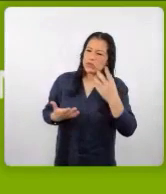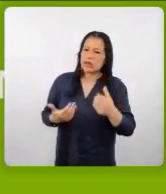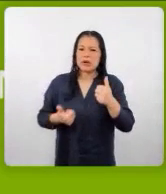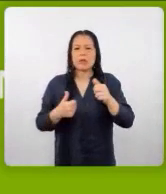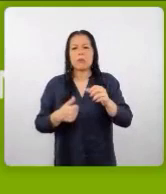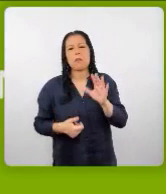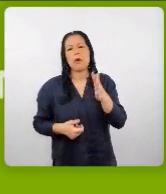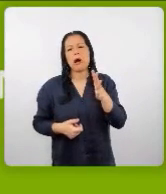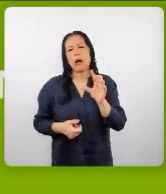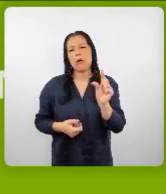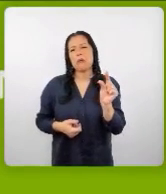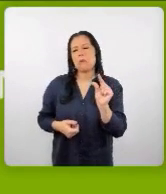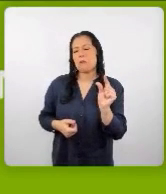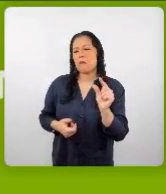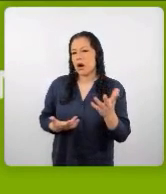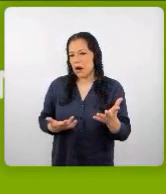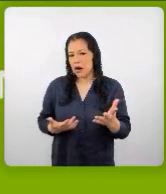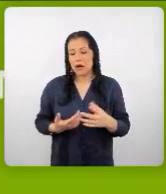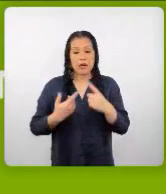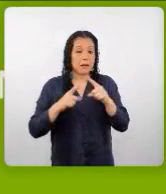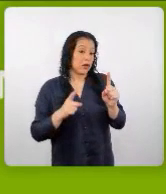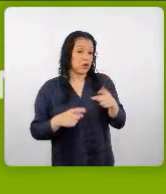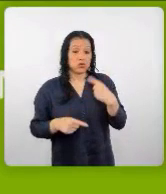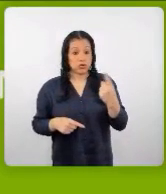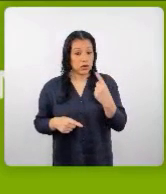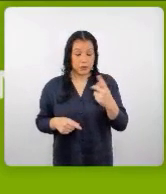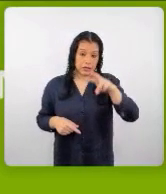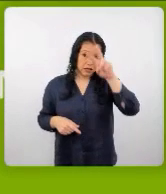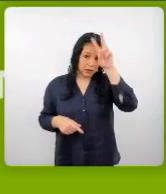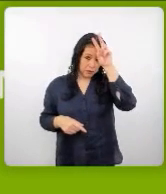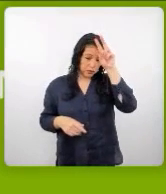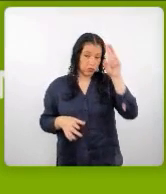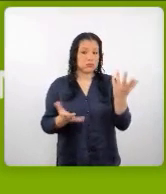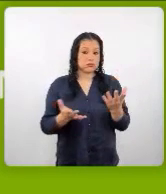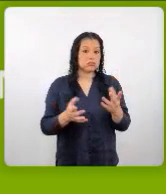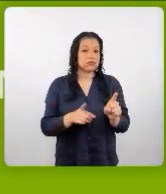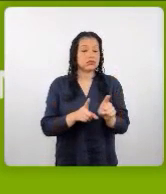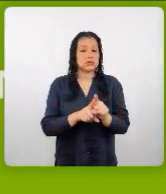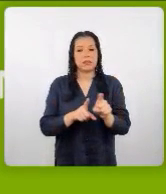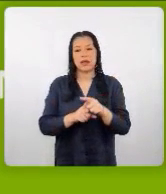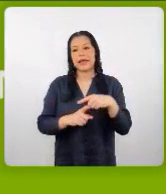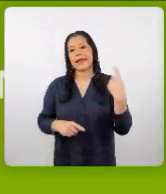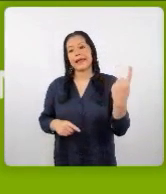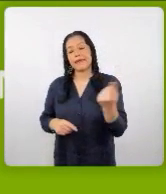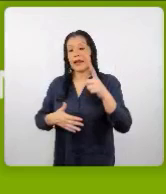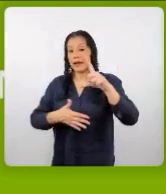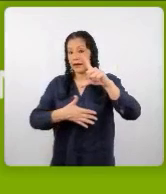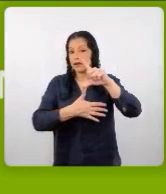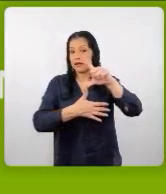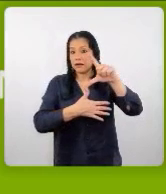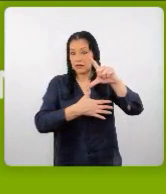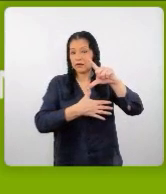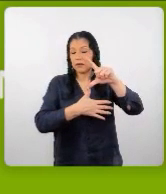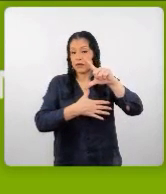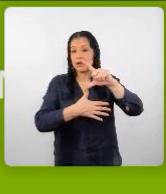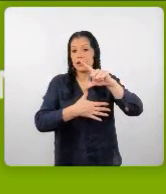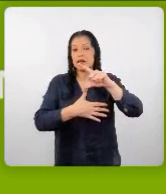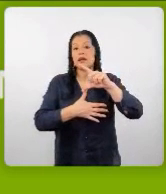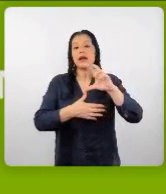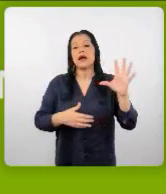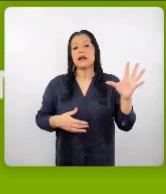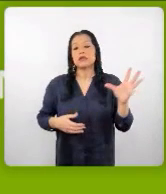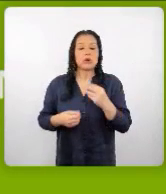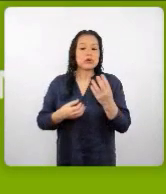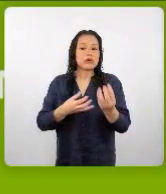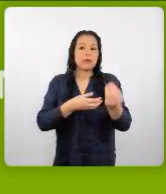vago. Pero no es el caso solamente de Perú. En general, en la región, todos estábamos dentro